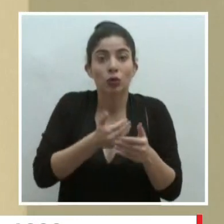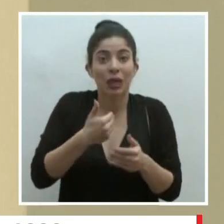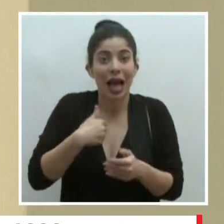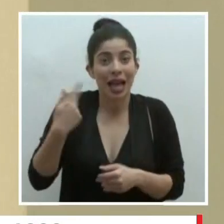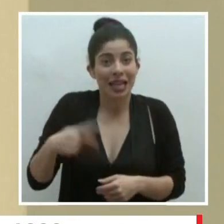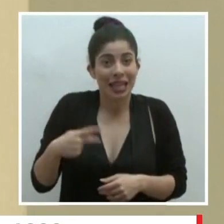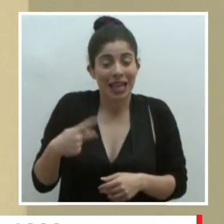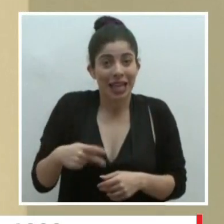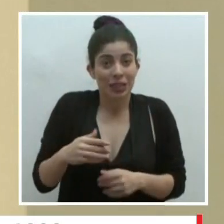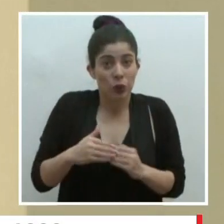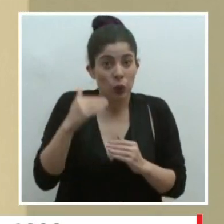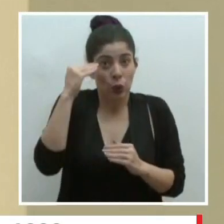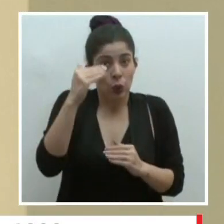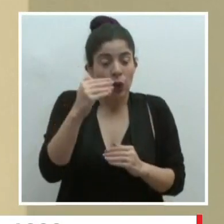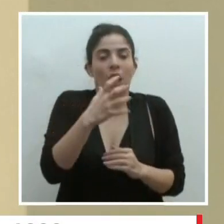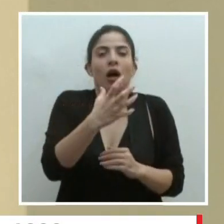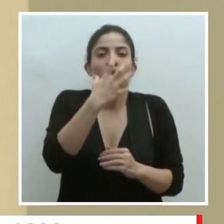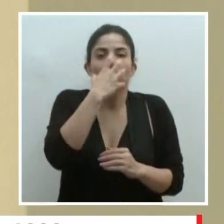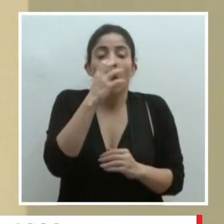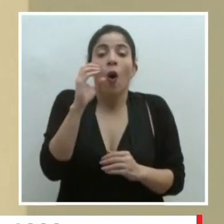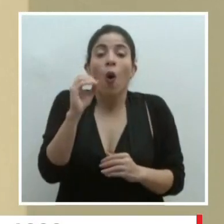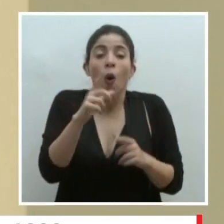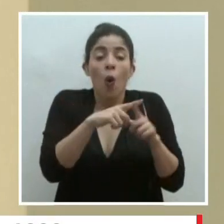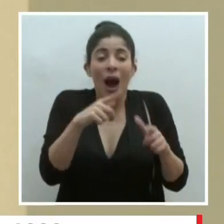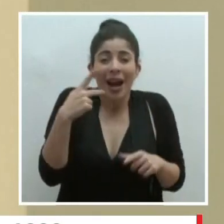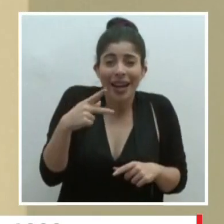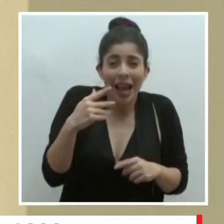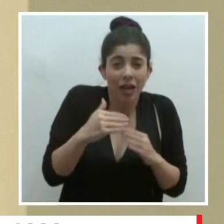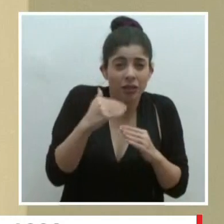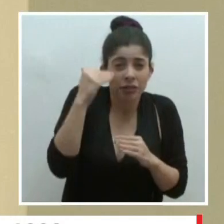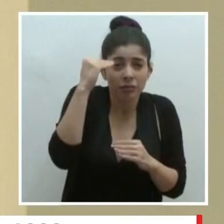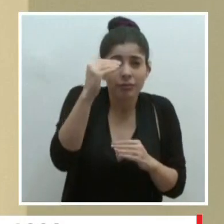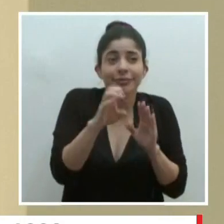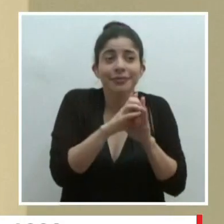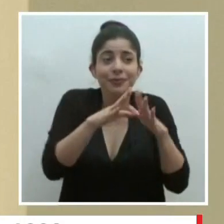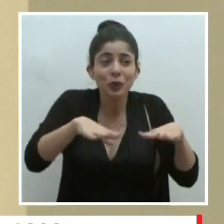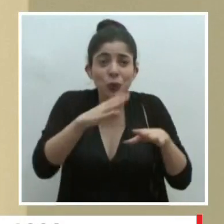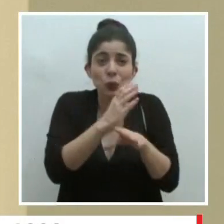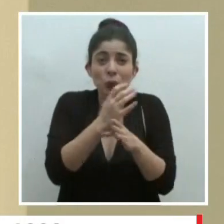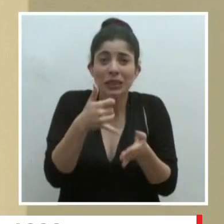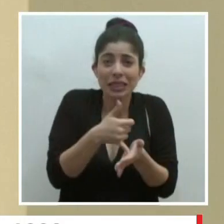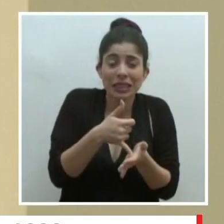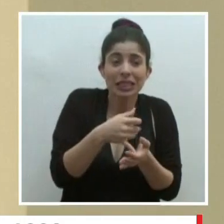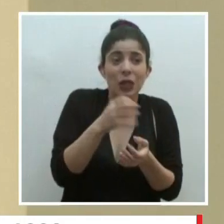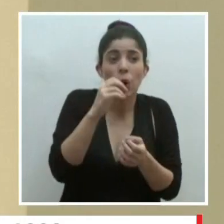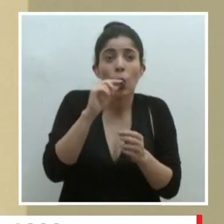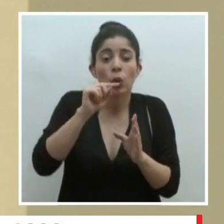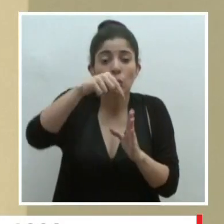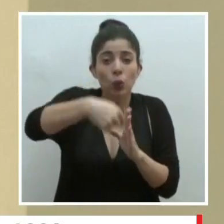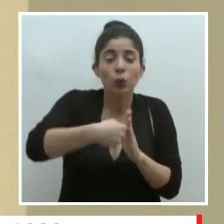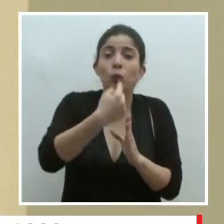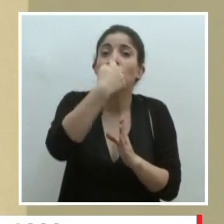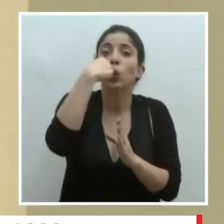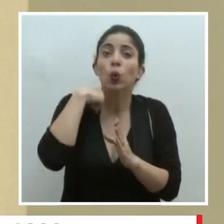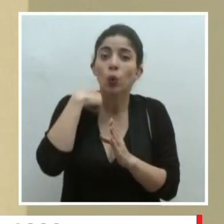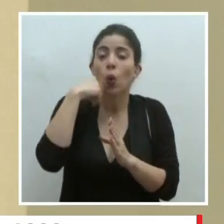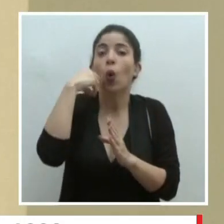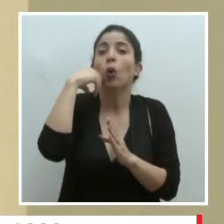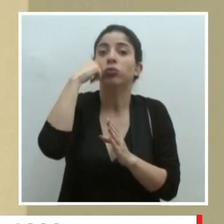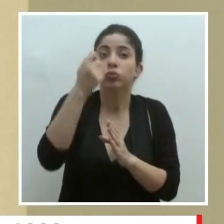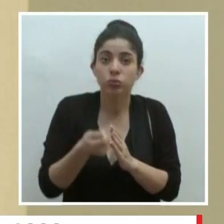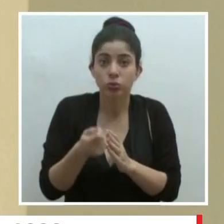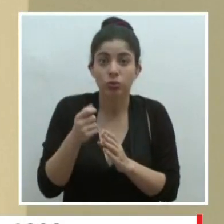riesgo aumentado o estando en un lugar de riesgo incrementado como una unidad de cuidados intensivos, en una intubación, extubación o simplemente